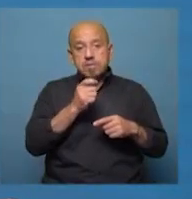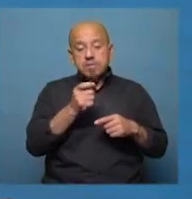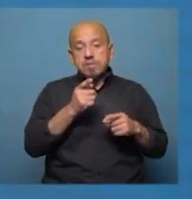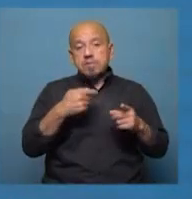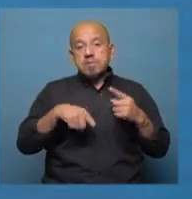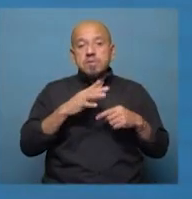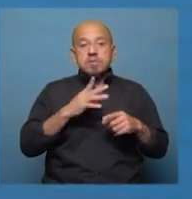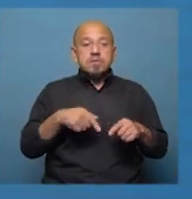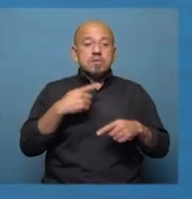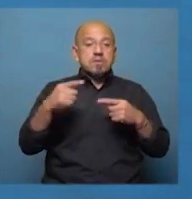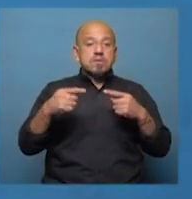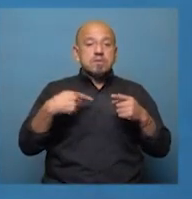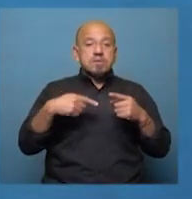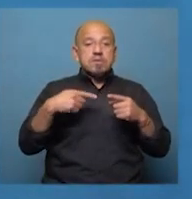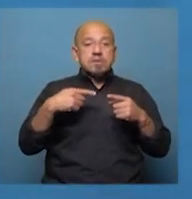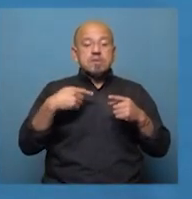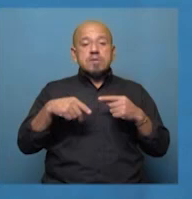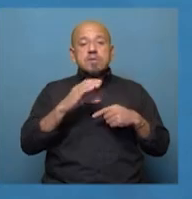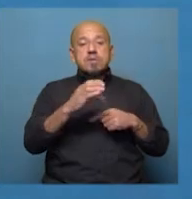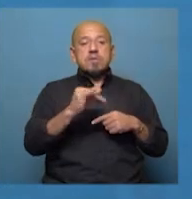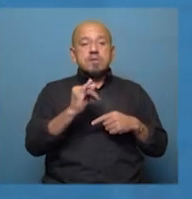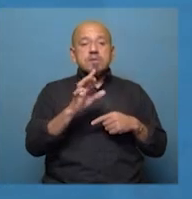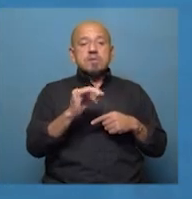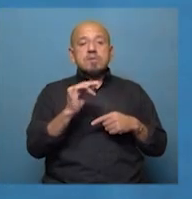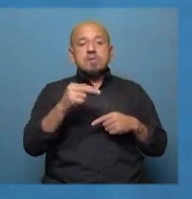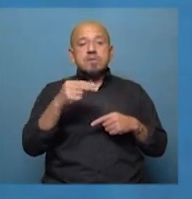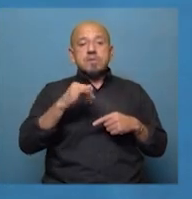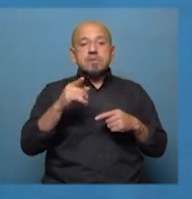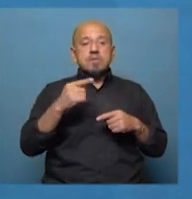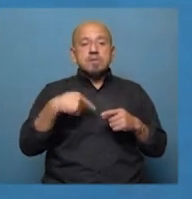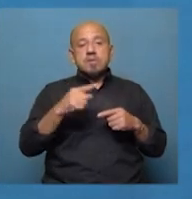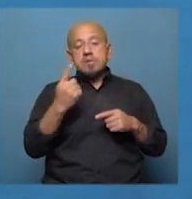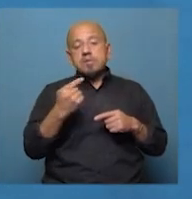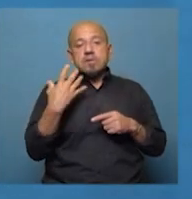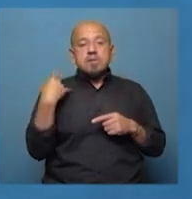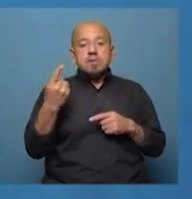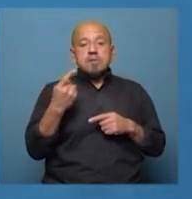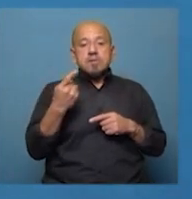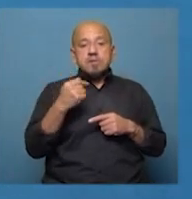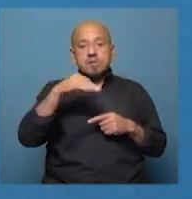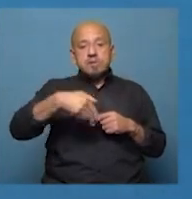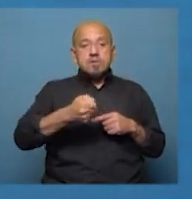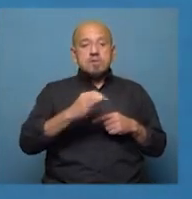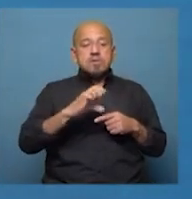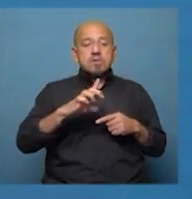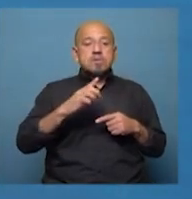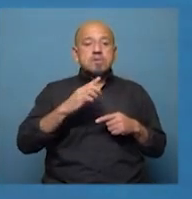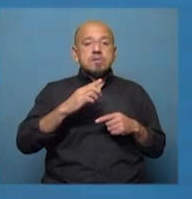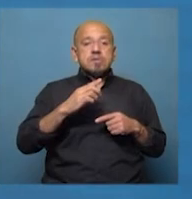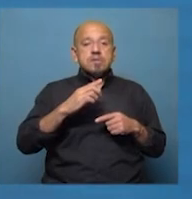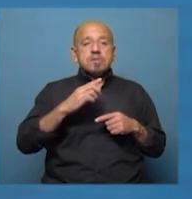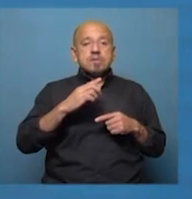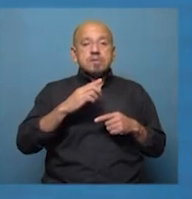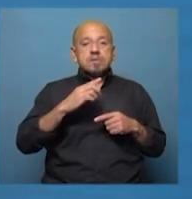propias versiones distintas que dio el dror cipriani primero resando al director del hospital Maciel porque había planteado que le